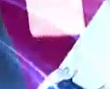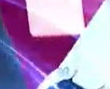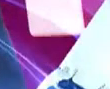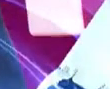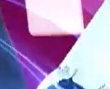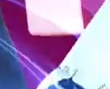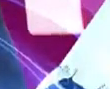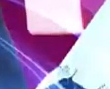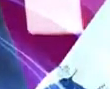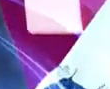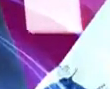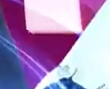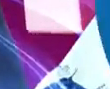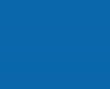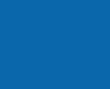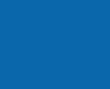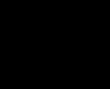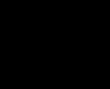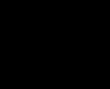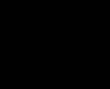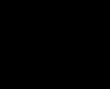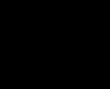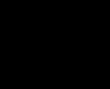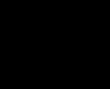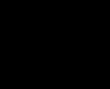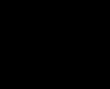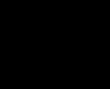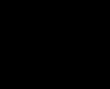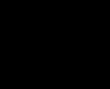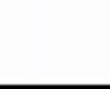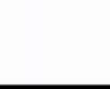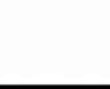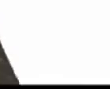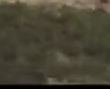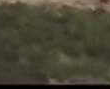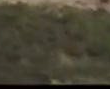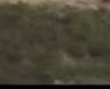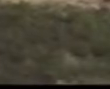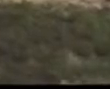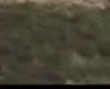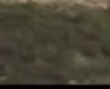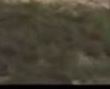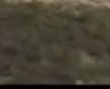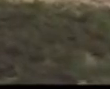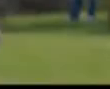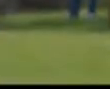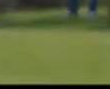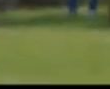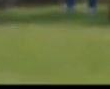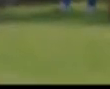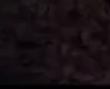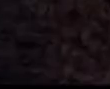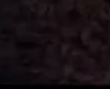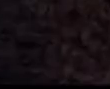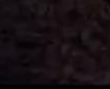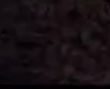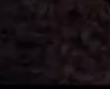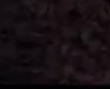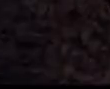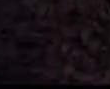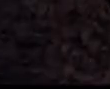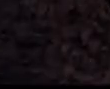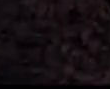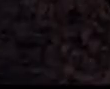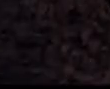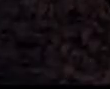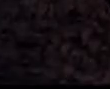las 21:45 por San Luis Más. Dante, ¿es verdad que ganaste la camiseta? Ah, sí. ¿Esta? ¿La